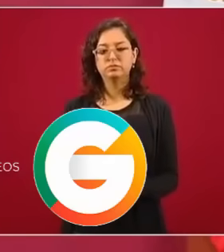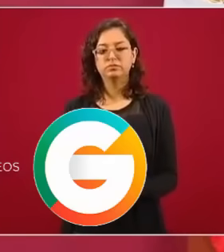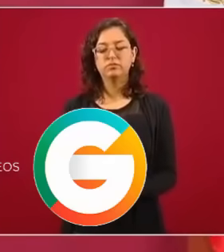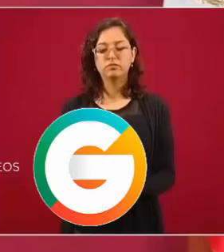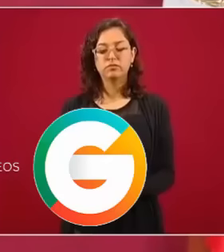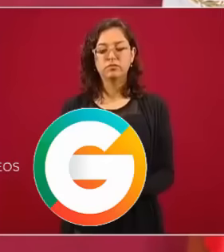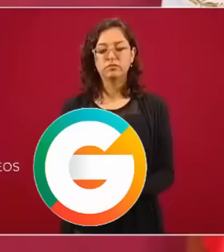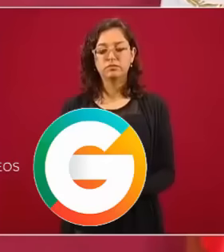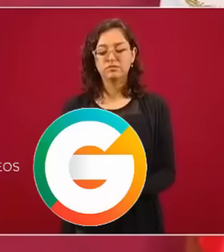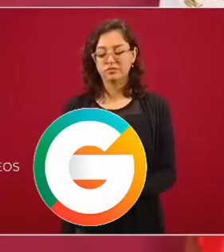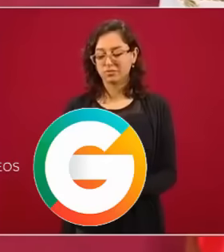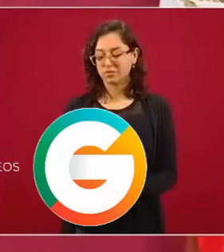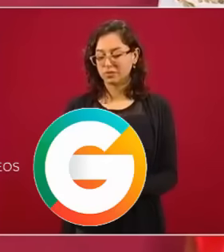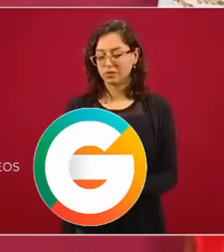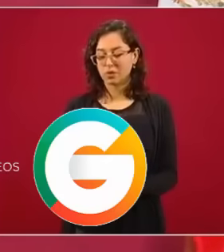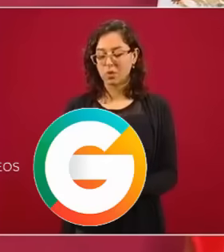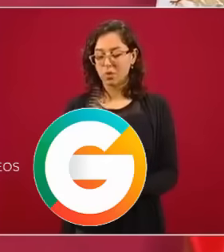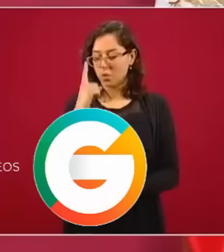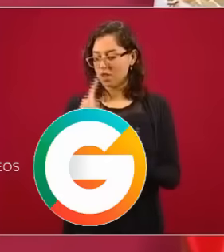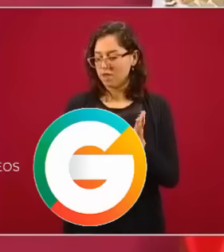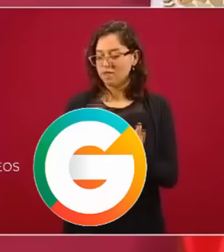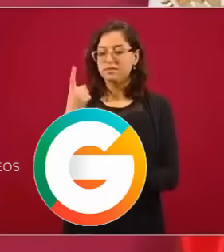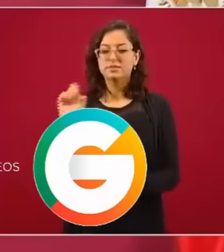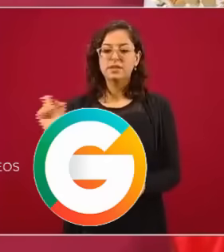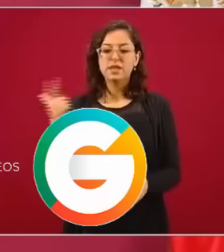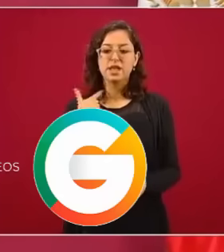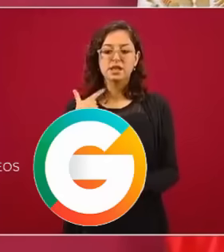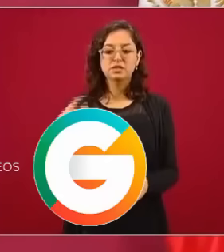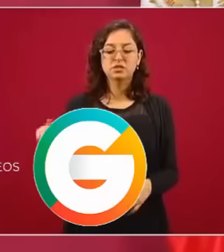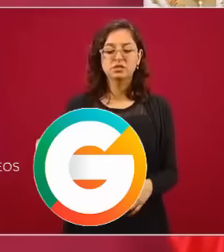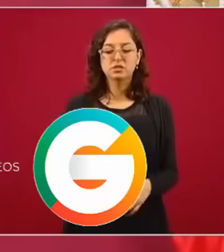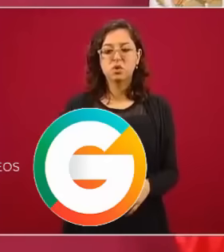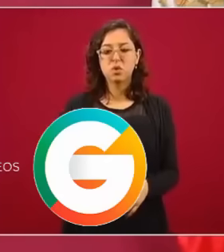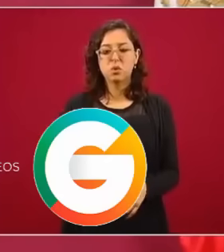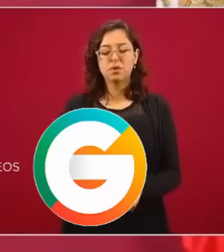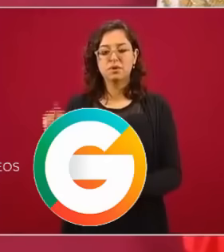una vez escuché a un exgobernador de Coahuila